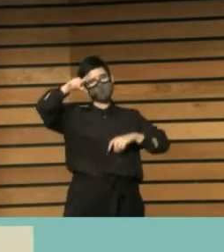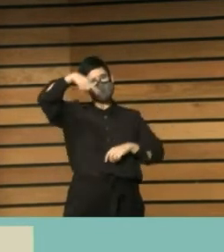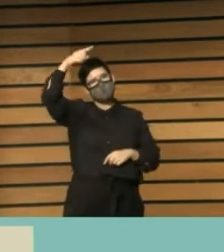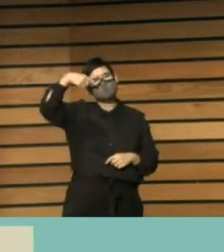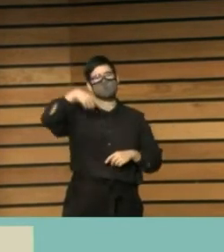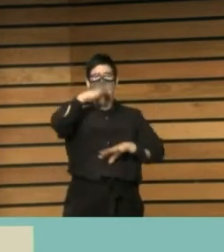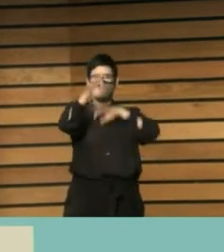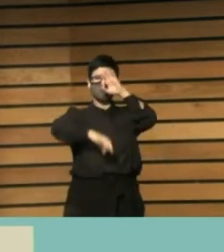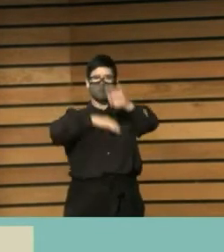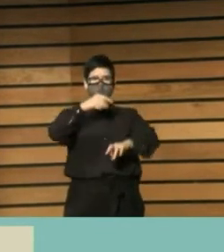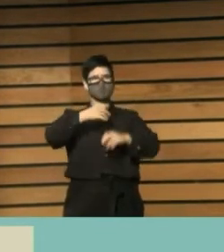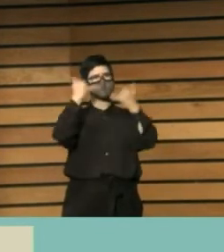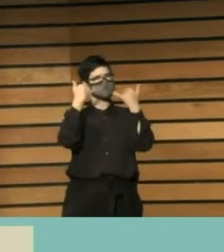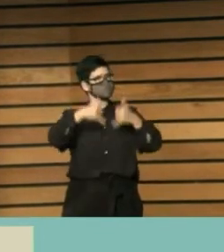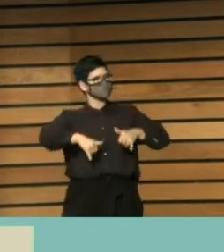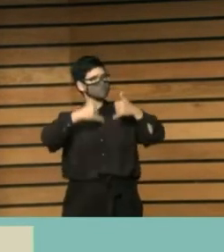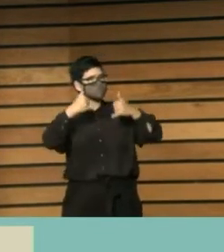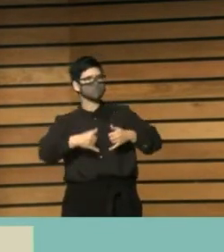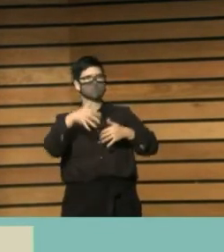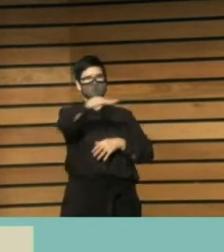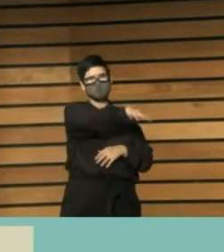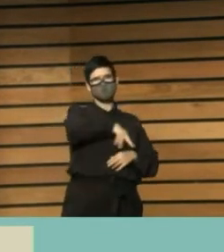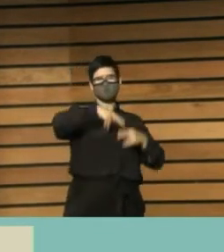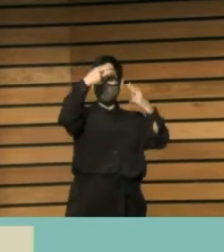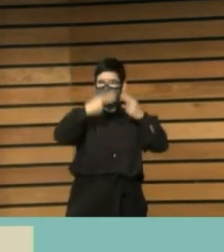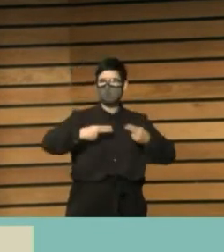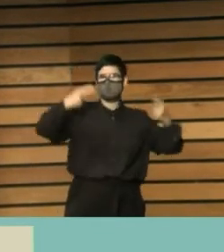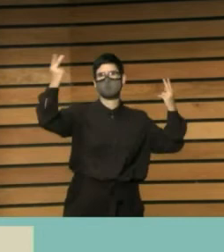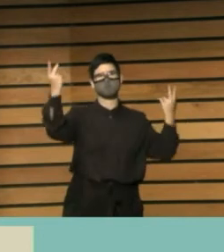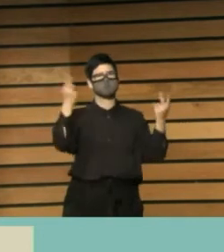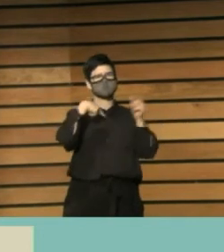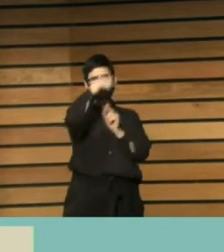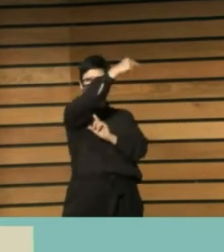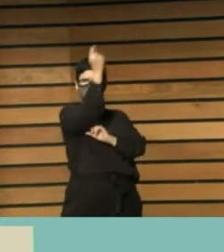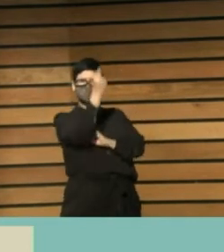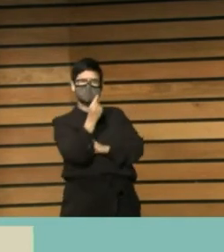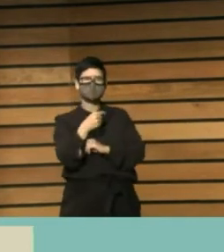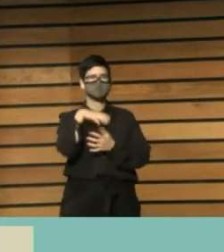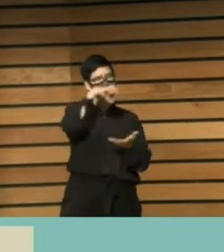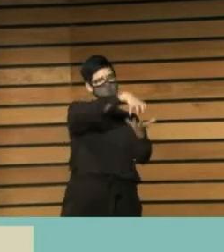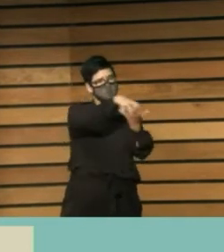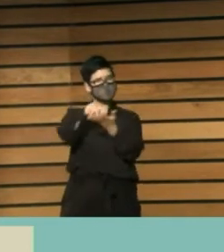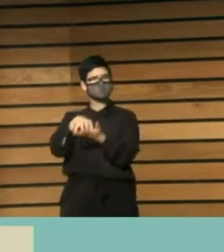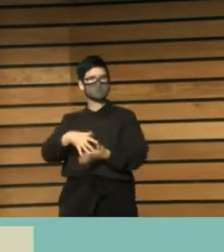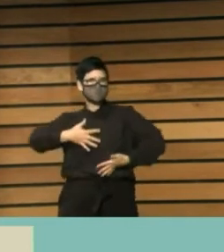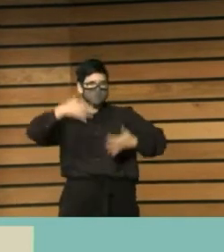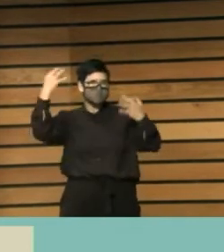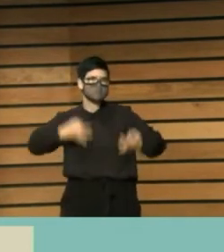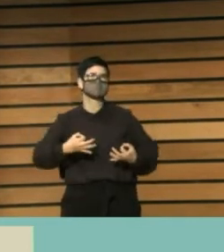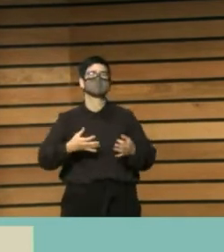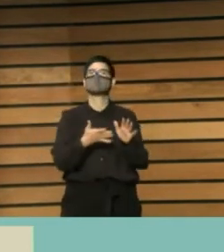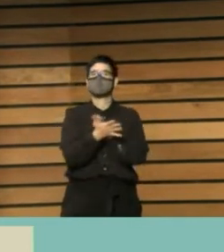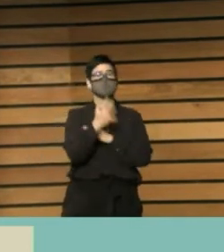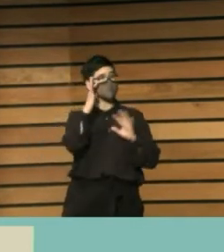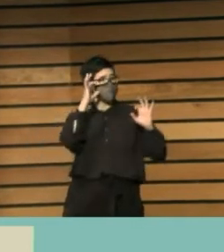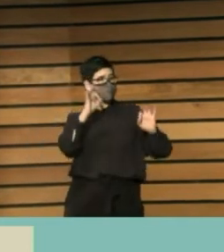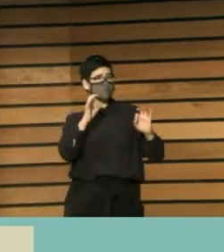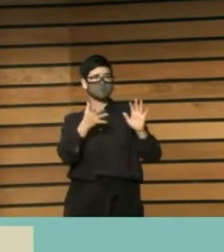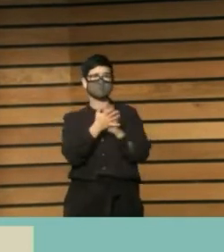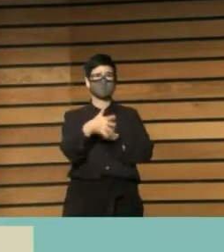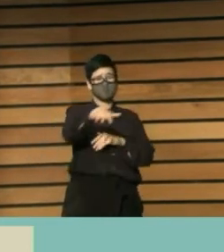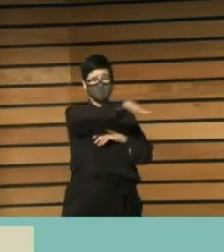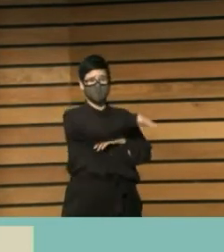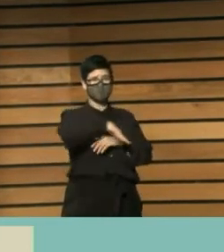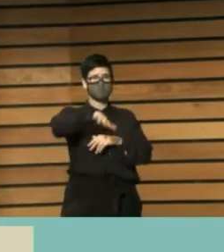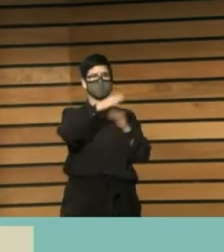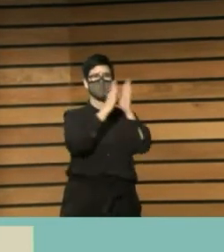espacios públicos, y que un diseño y planificación urbanística con sentido hace que las bibliotecas sean espacios acogedores para